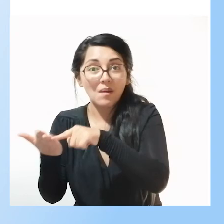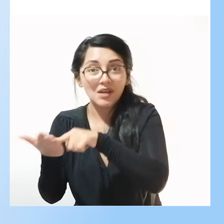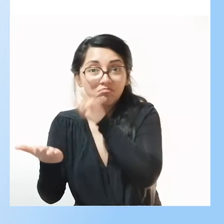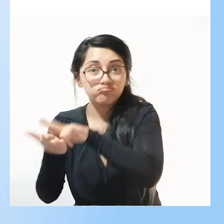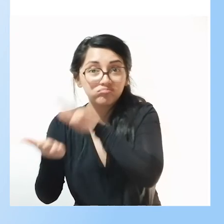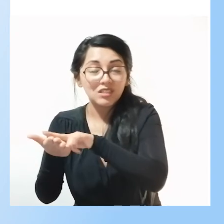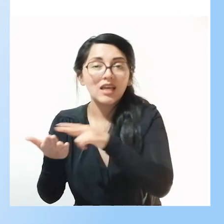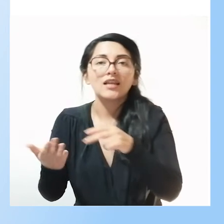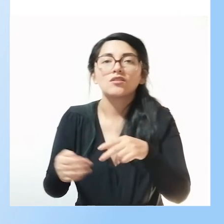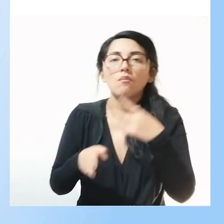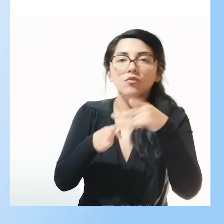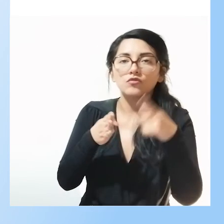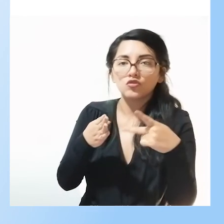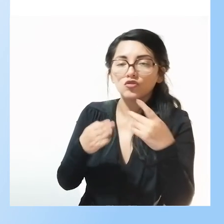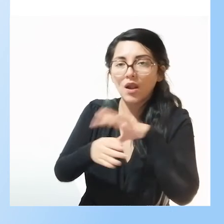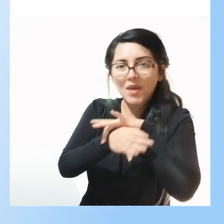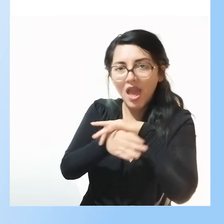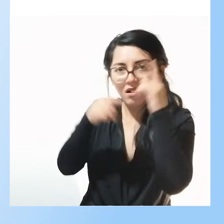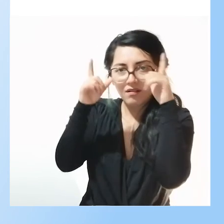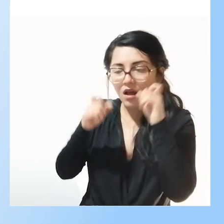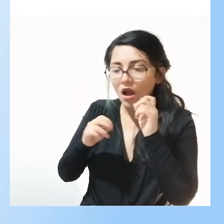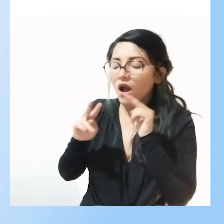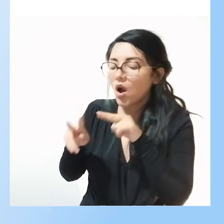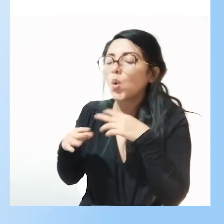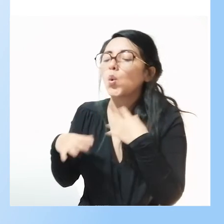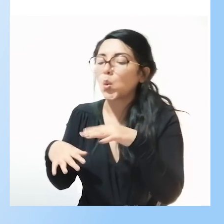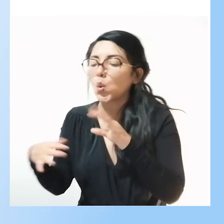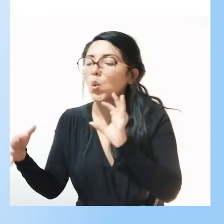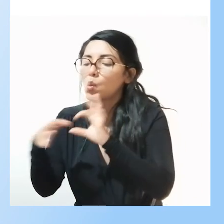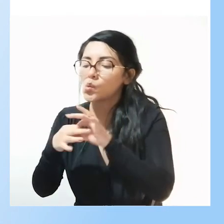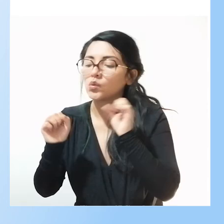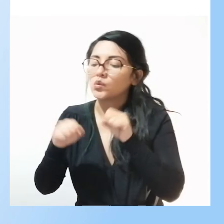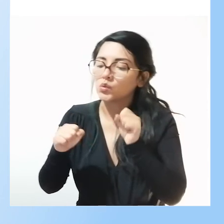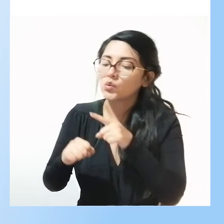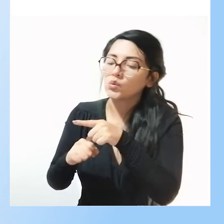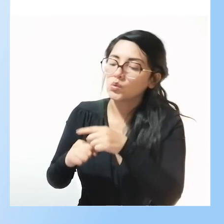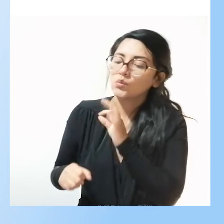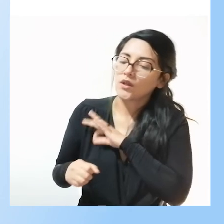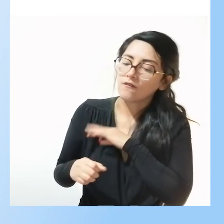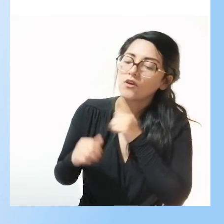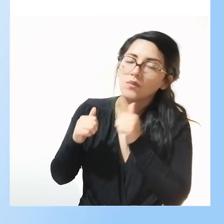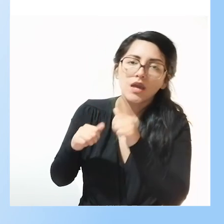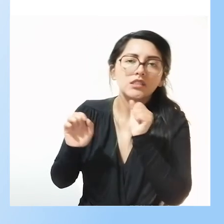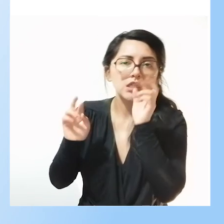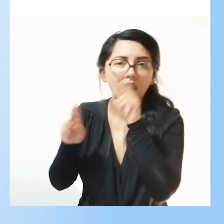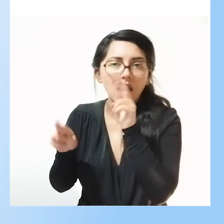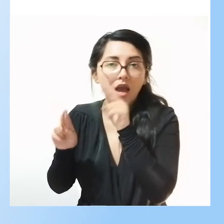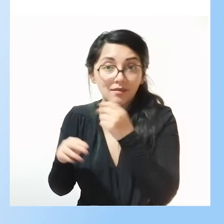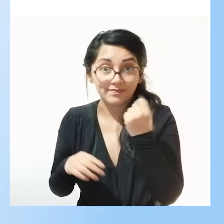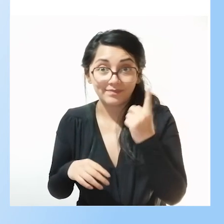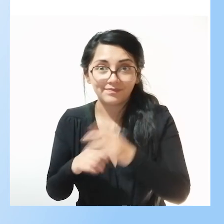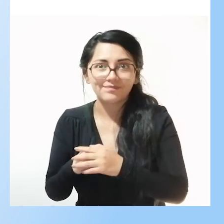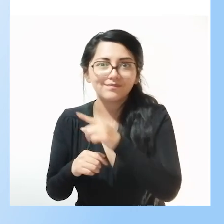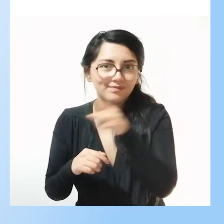sanitarios vean que estos beneficios también tienen que ver con la enfermedad, con los procesos de enfermedad. De la misma manera que he